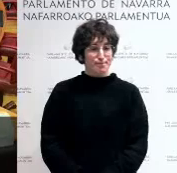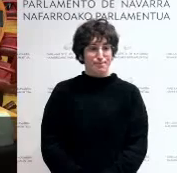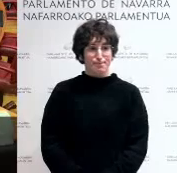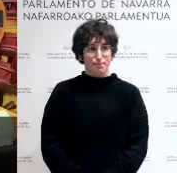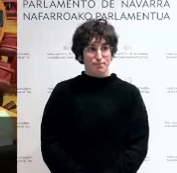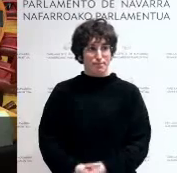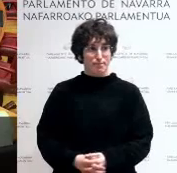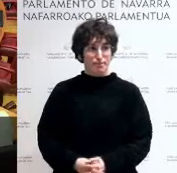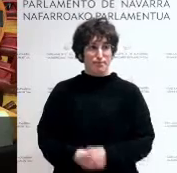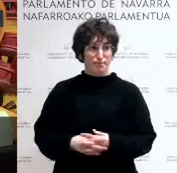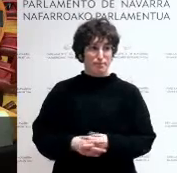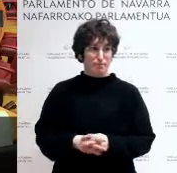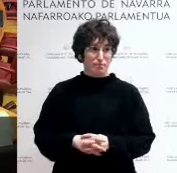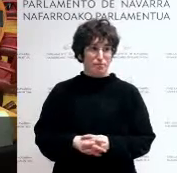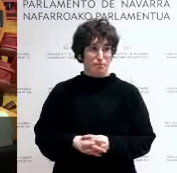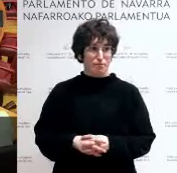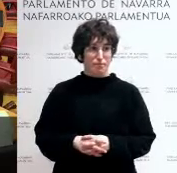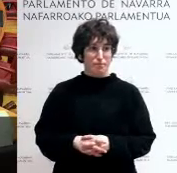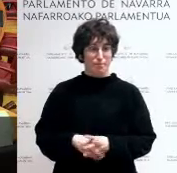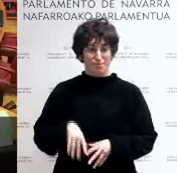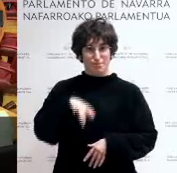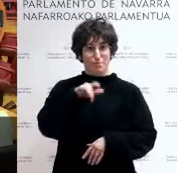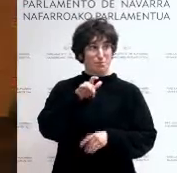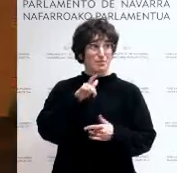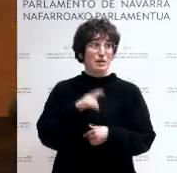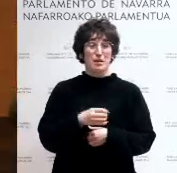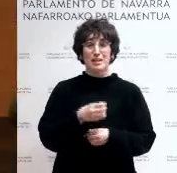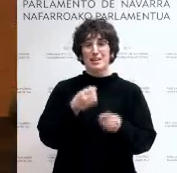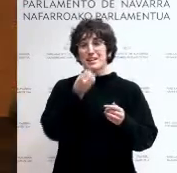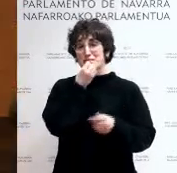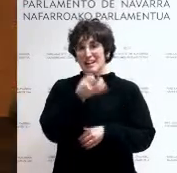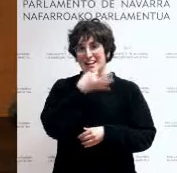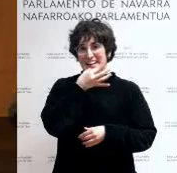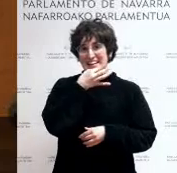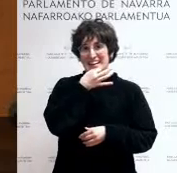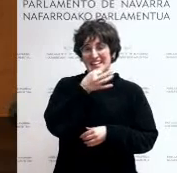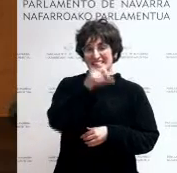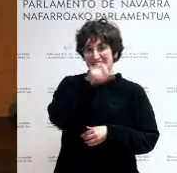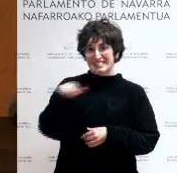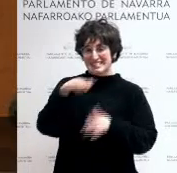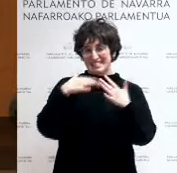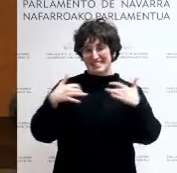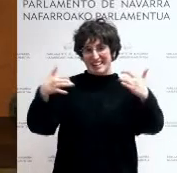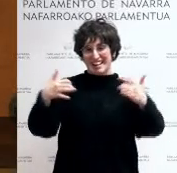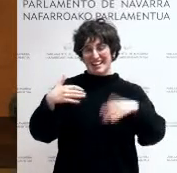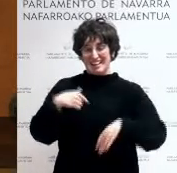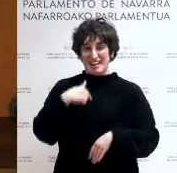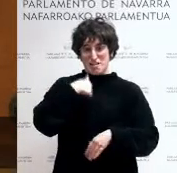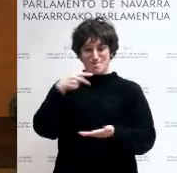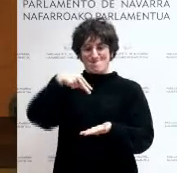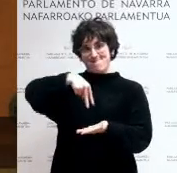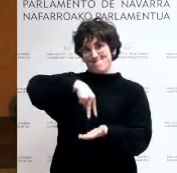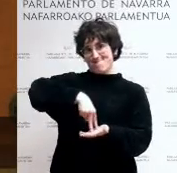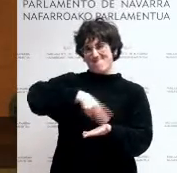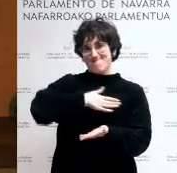presidente. Buenos días. Buenas tardes, señorías. Tenía apuntado buenos días. Buenas tardes, señorías. Subo ya a esta tribuna para defender una moción que pone en